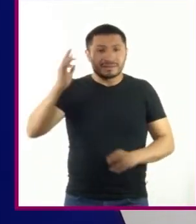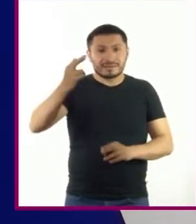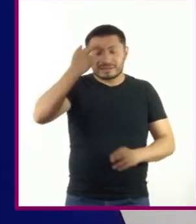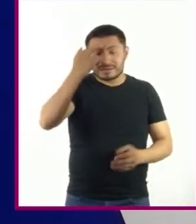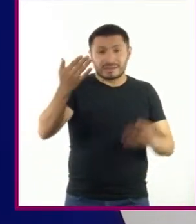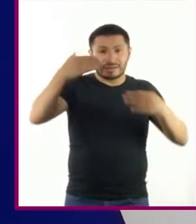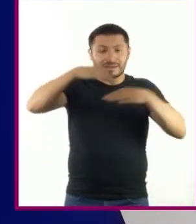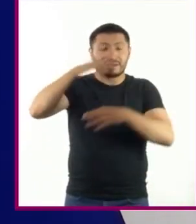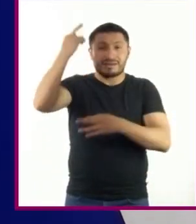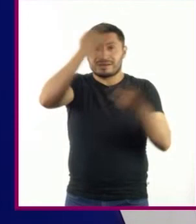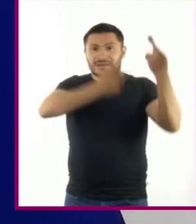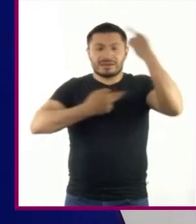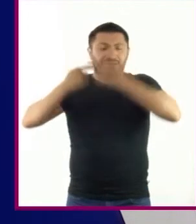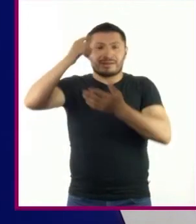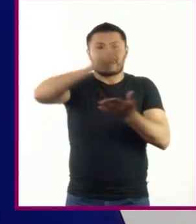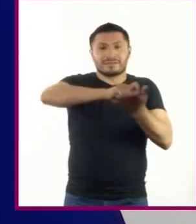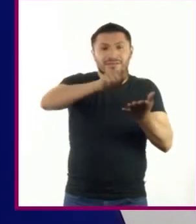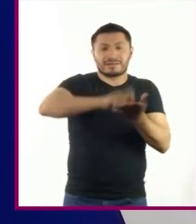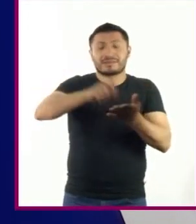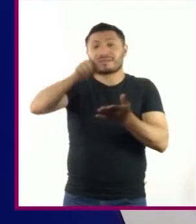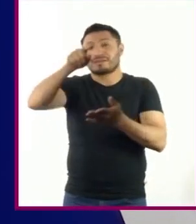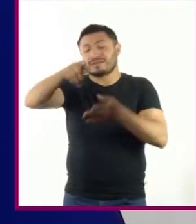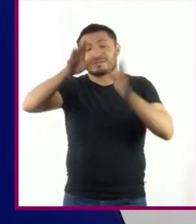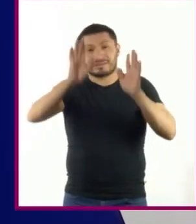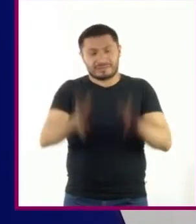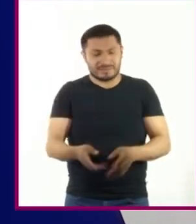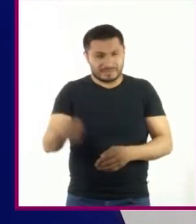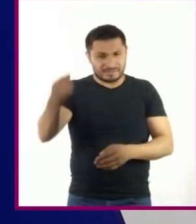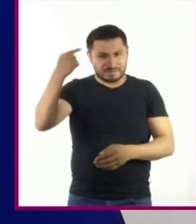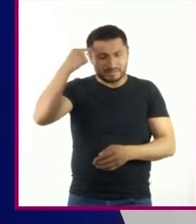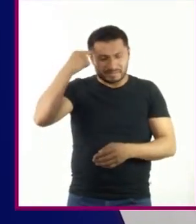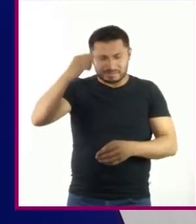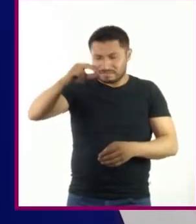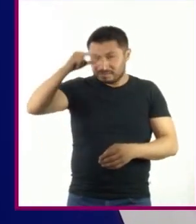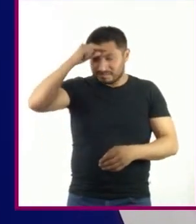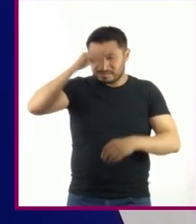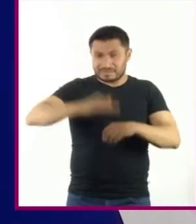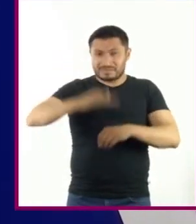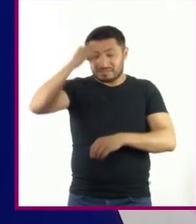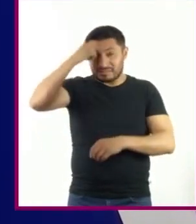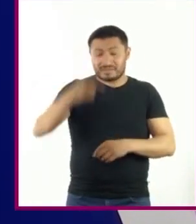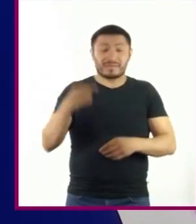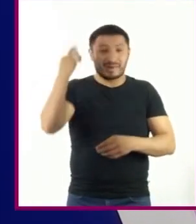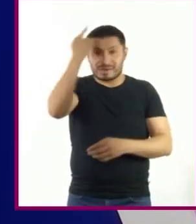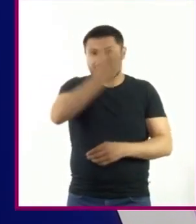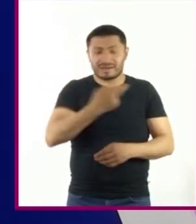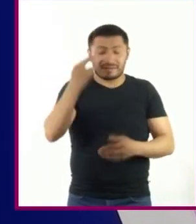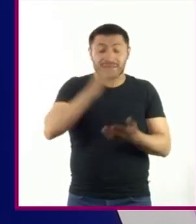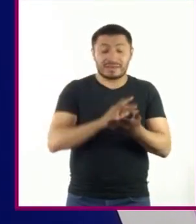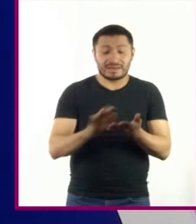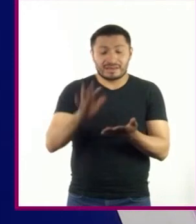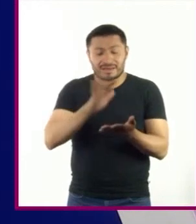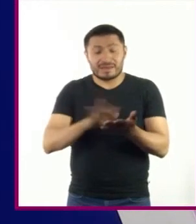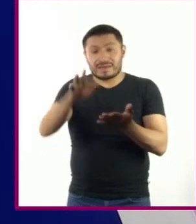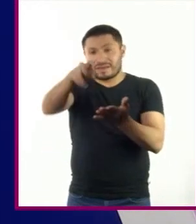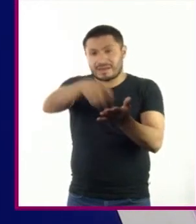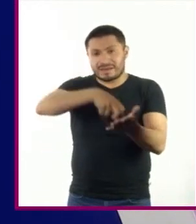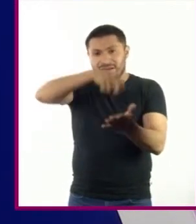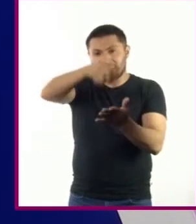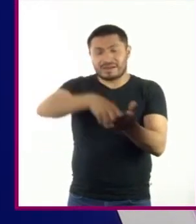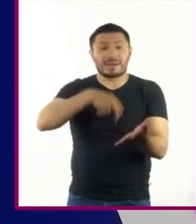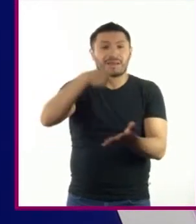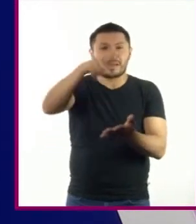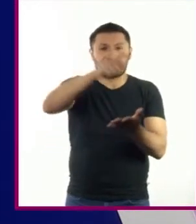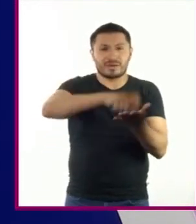la revisión de un texto, cuentan con elementos suficientes para leer, revisar y corregir sus propios